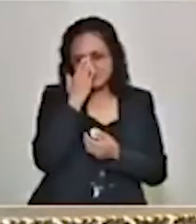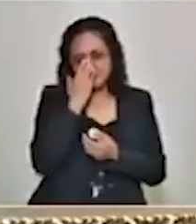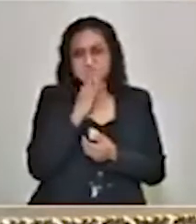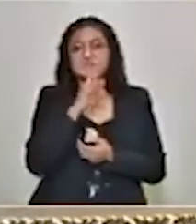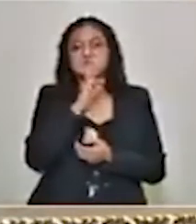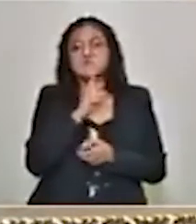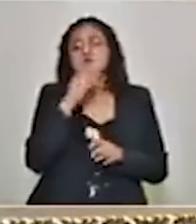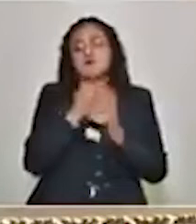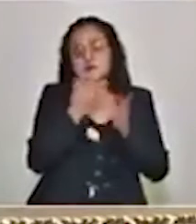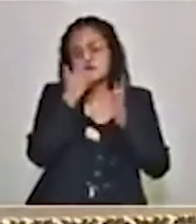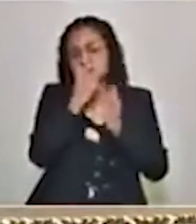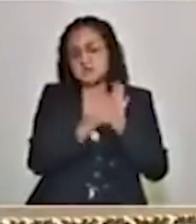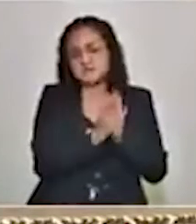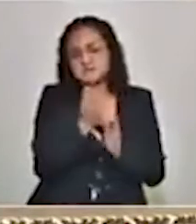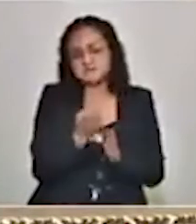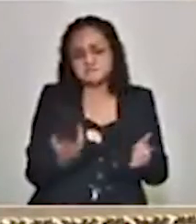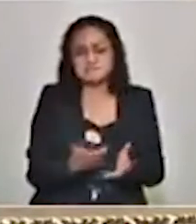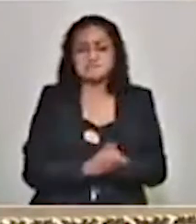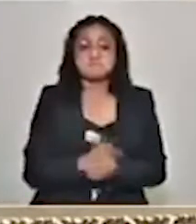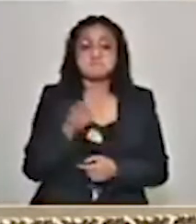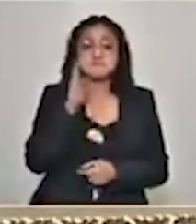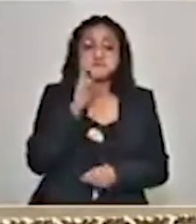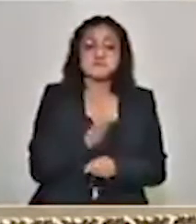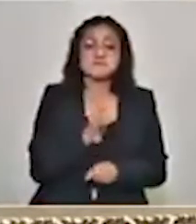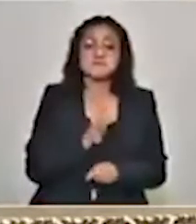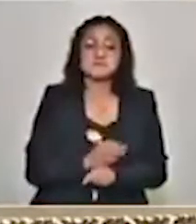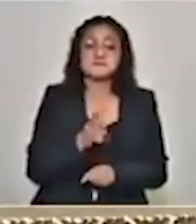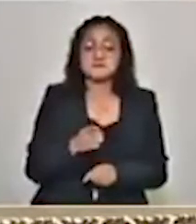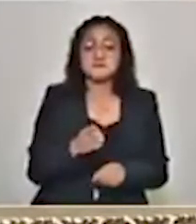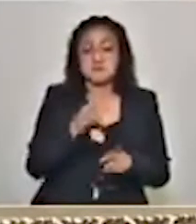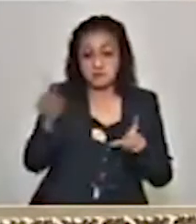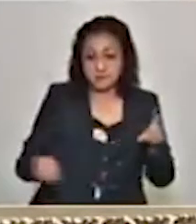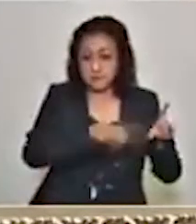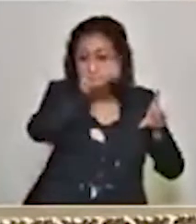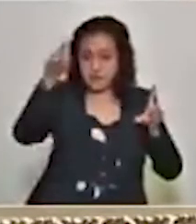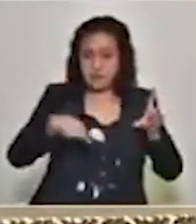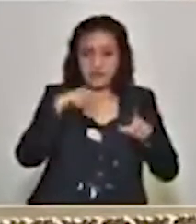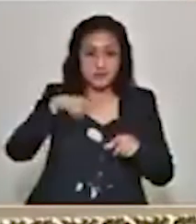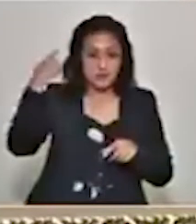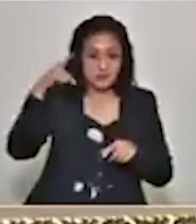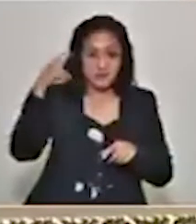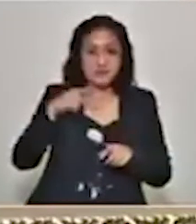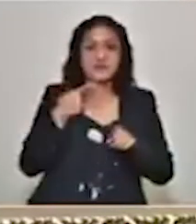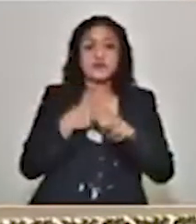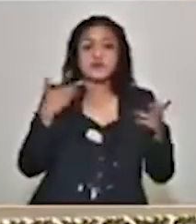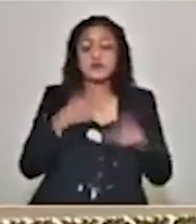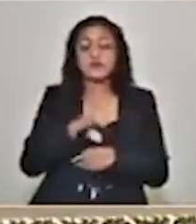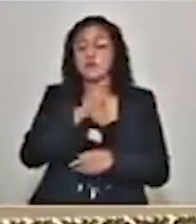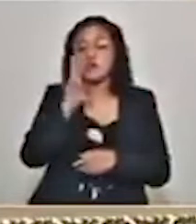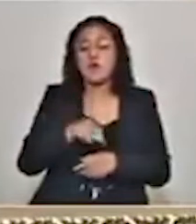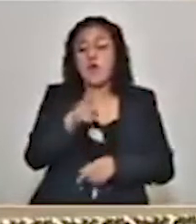escandalosa. Pero miren, a esa estrella, los que la hicieron nunca le